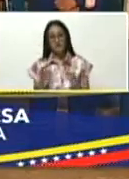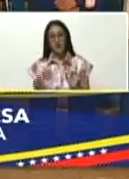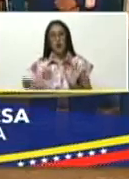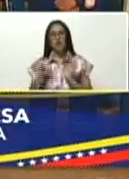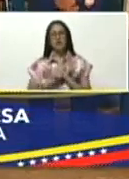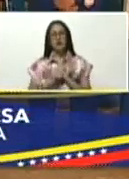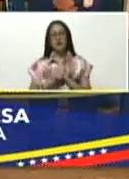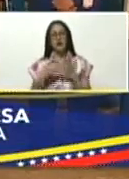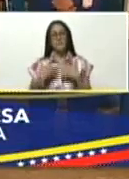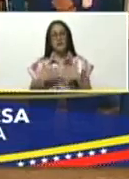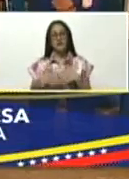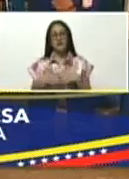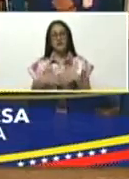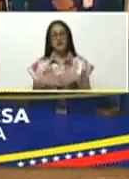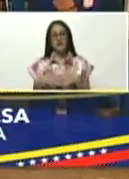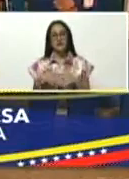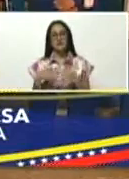colocar a Monómeros